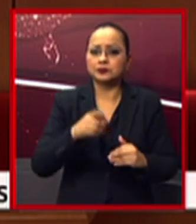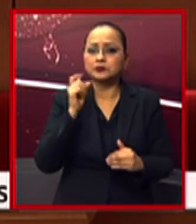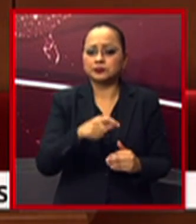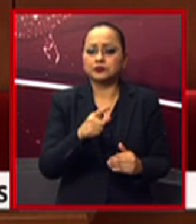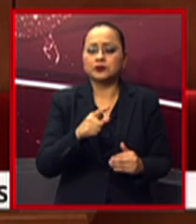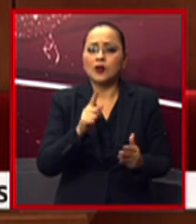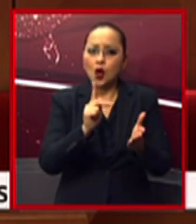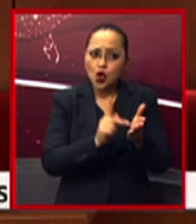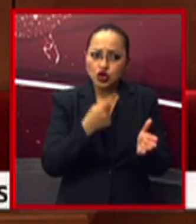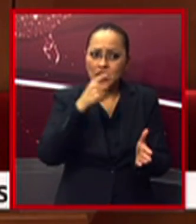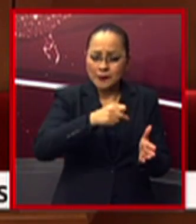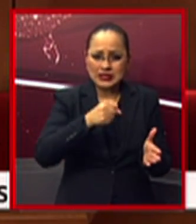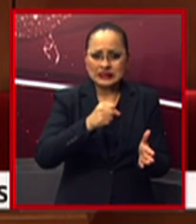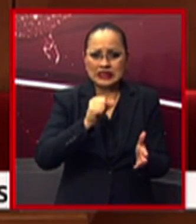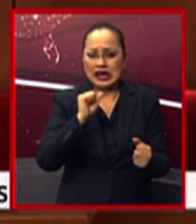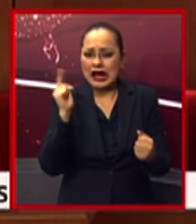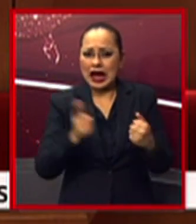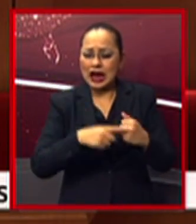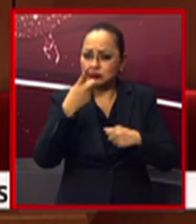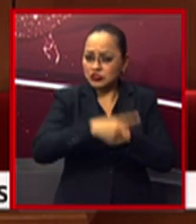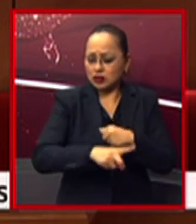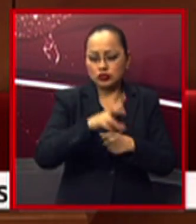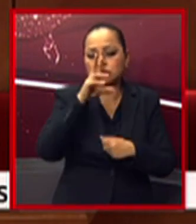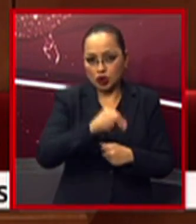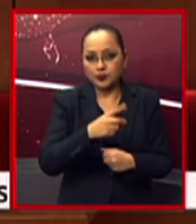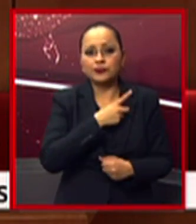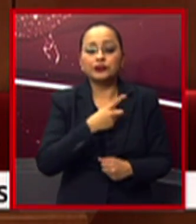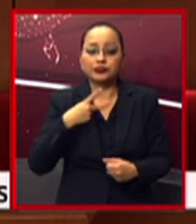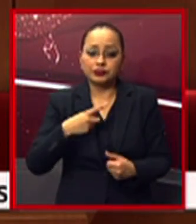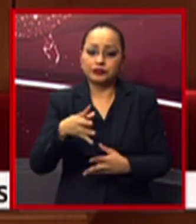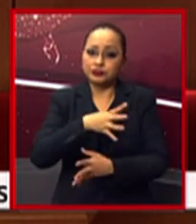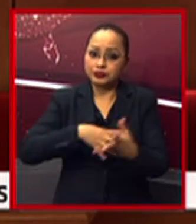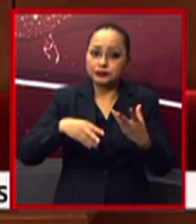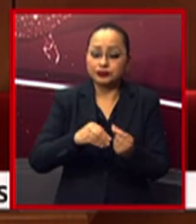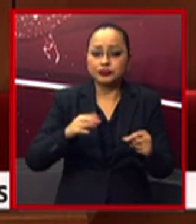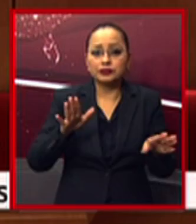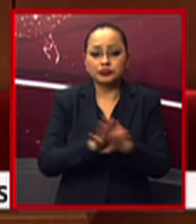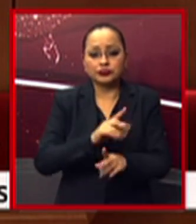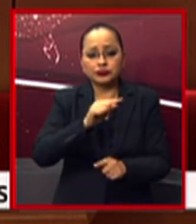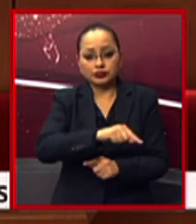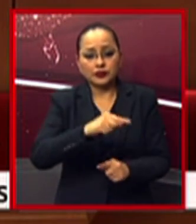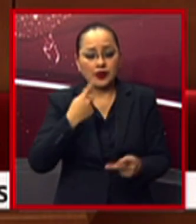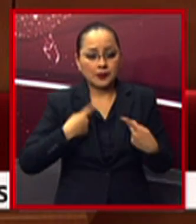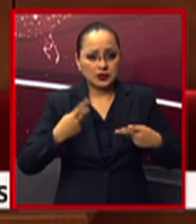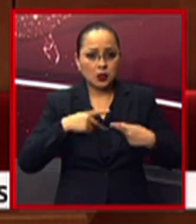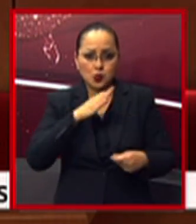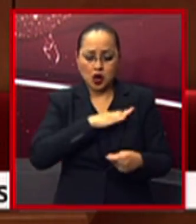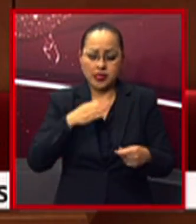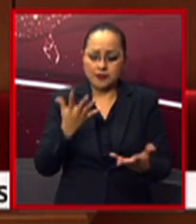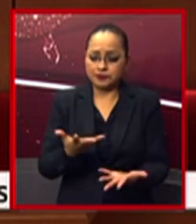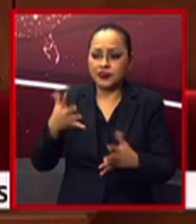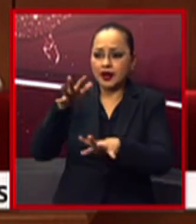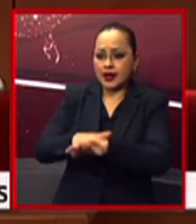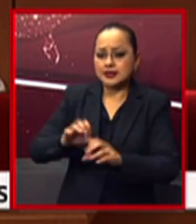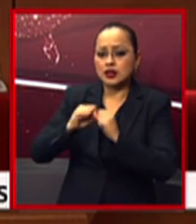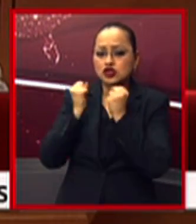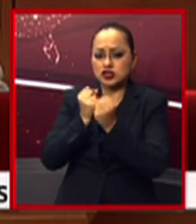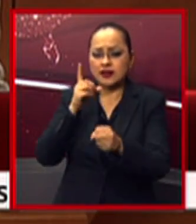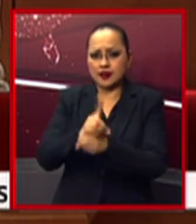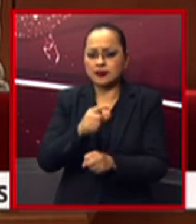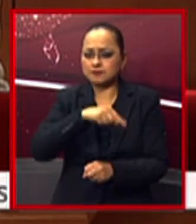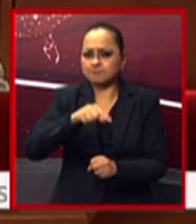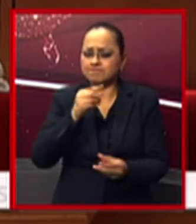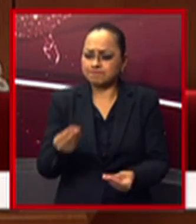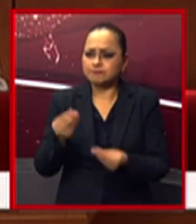se vuelva a delinquir. Es restituir la posibilidad de la persona de insertarse en la sociedad y también darle